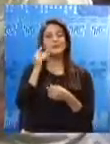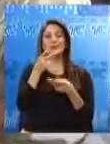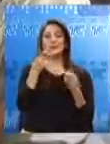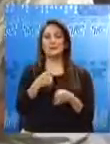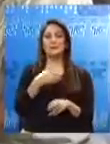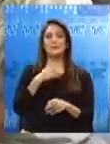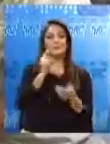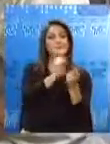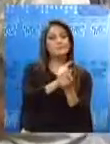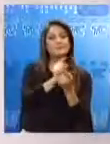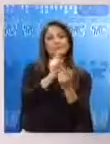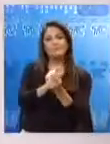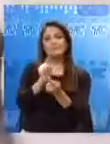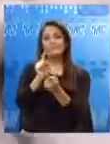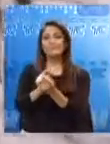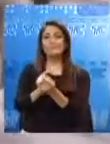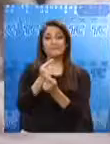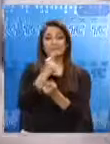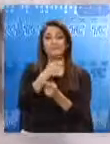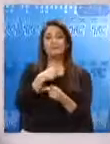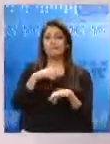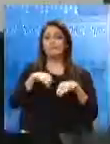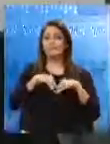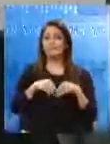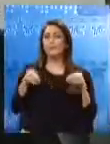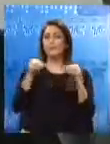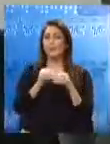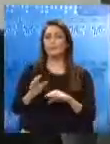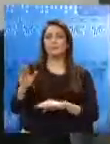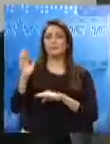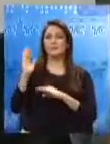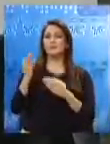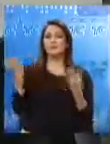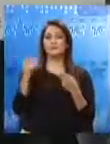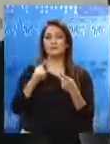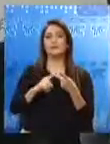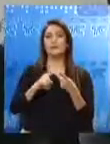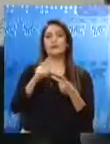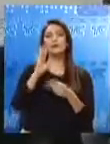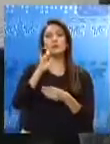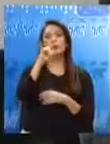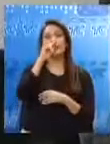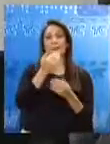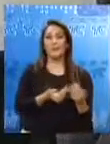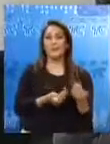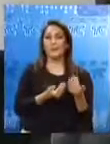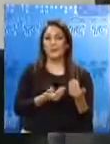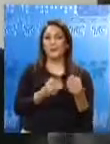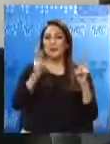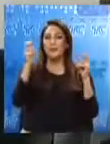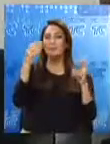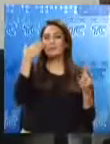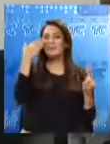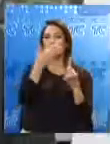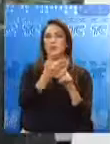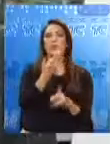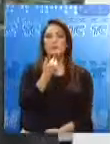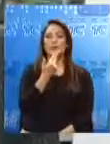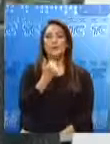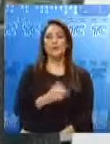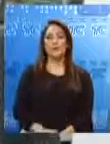acercamientos con pacientes, el candidato asumió otro compromiso. Esta vez lo hizo con los niños. Lo denominó Misión Ternura.